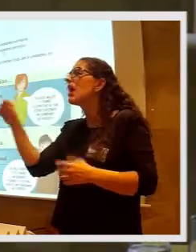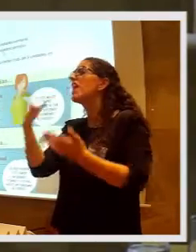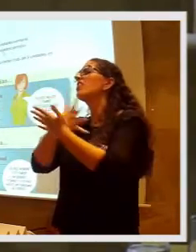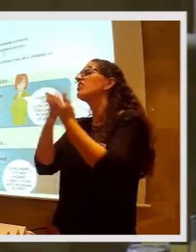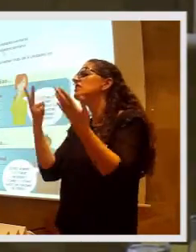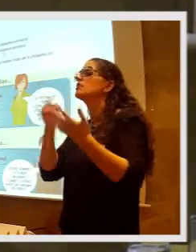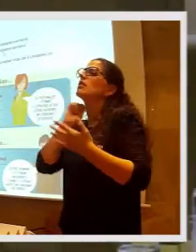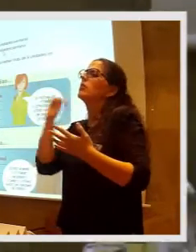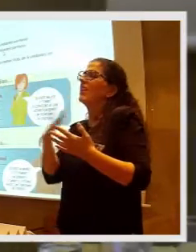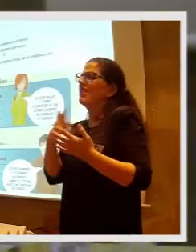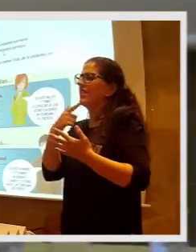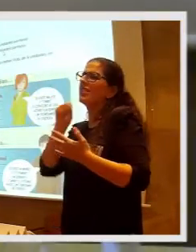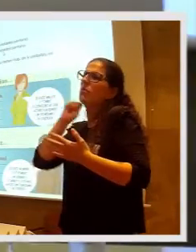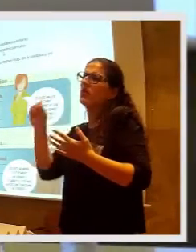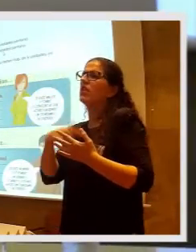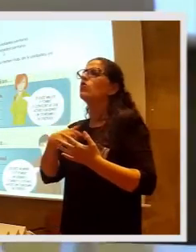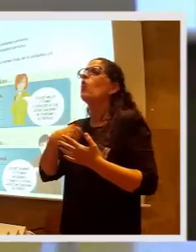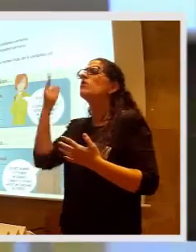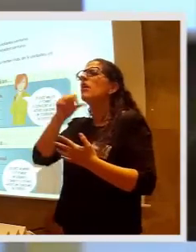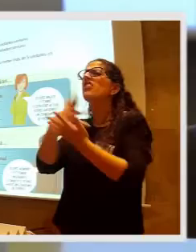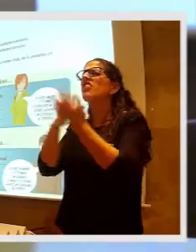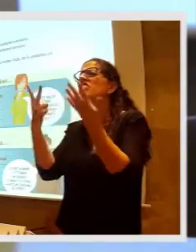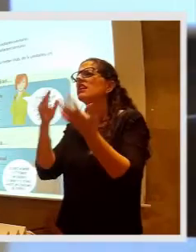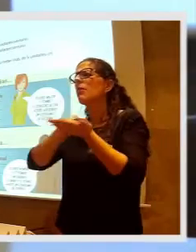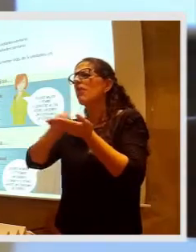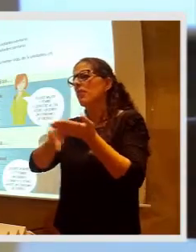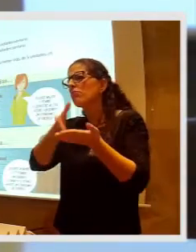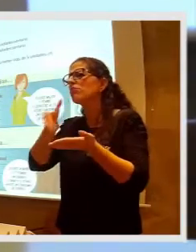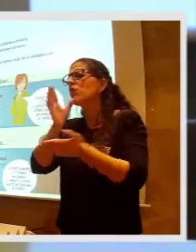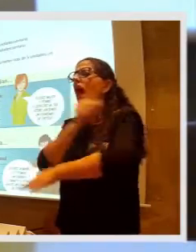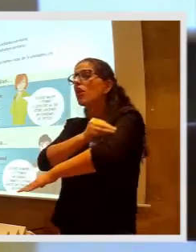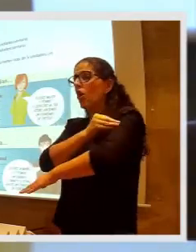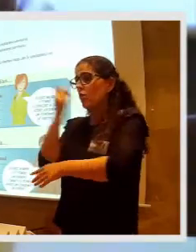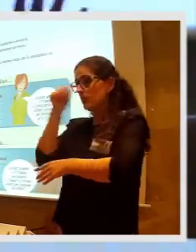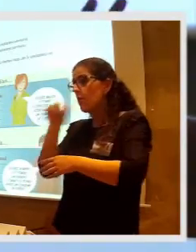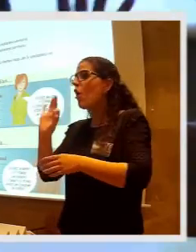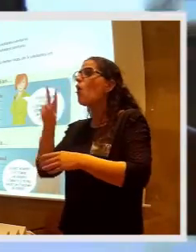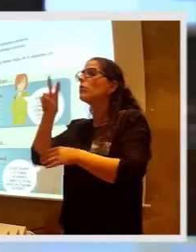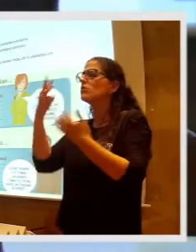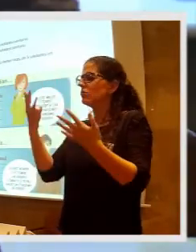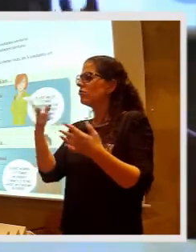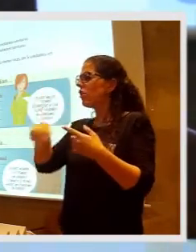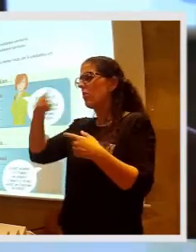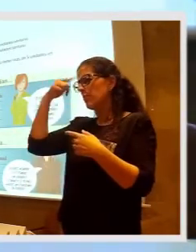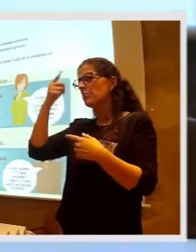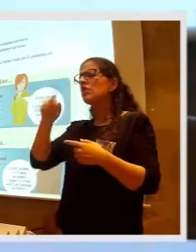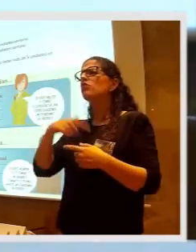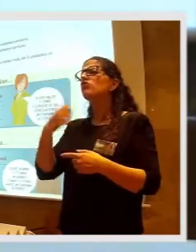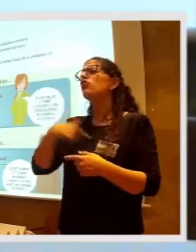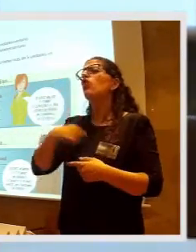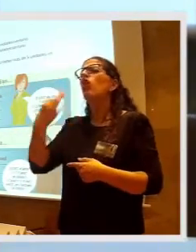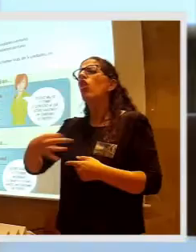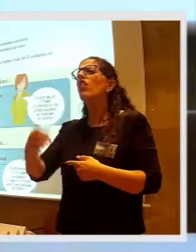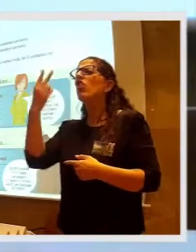tema de dependencia, un tema de abuso de alcohol en el cual si alguien, que no es tan difícil, os lo aseguro, porque hay mucha gente que todos los días se toman 2